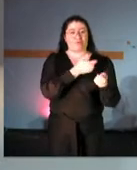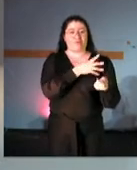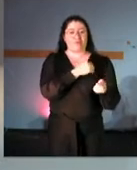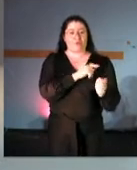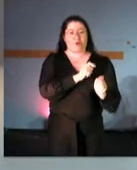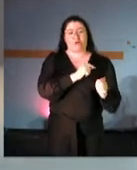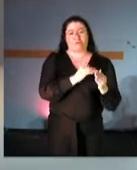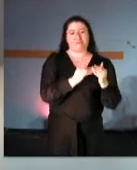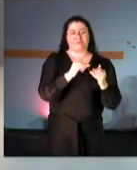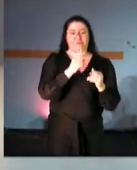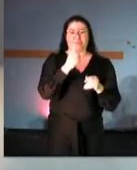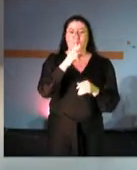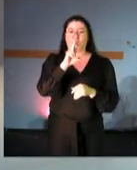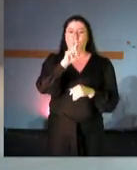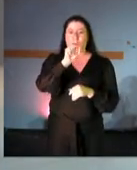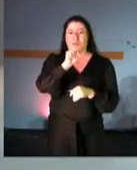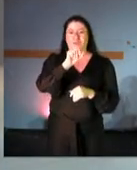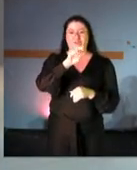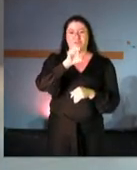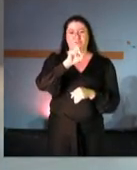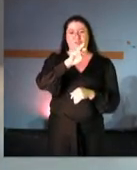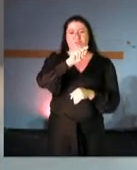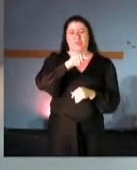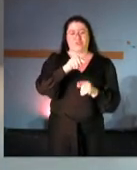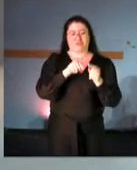gobierno, primero a Luis Somoza,